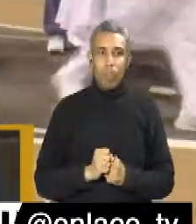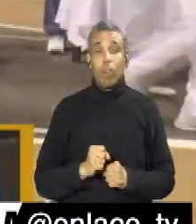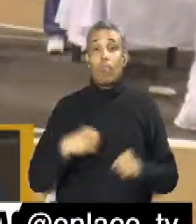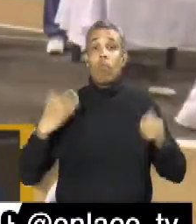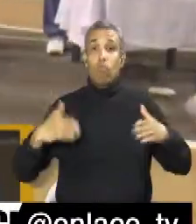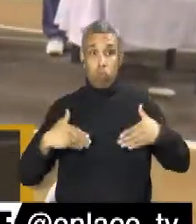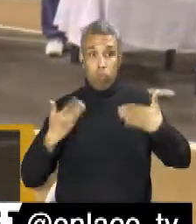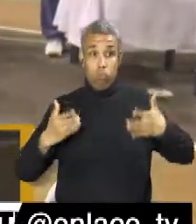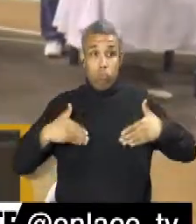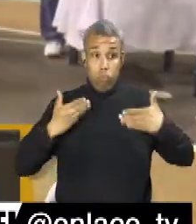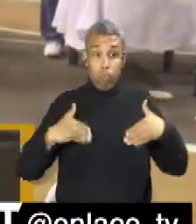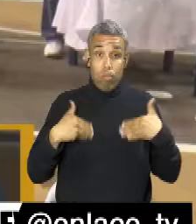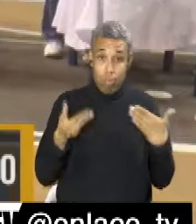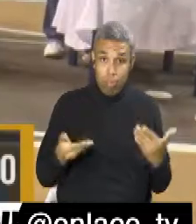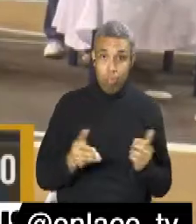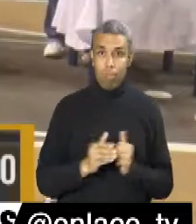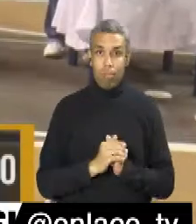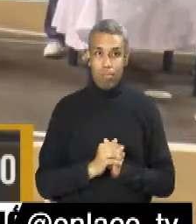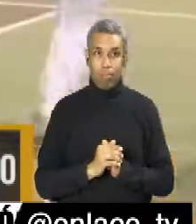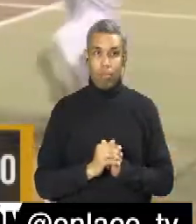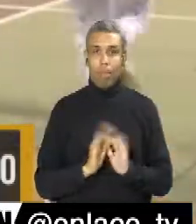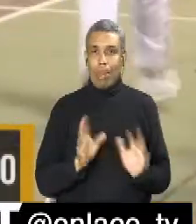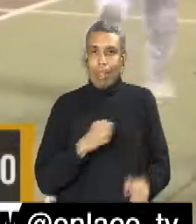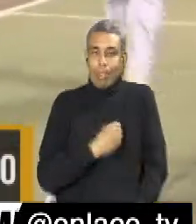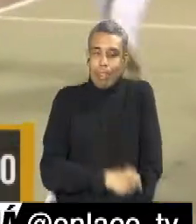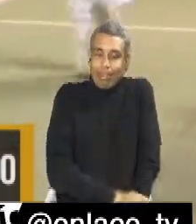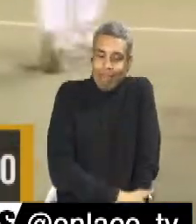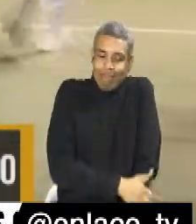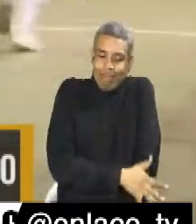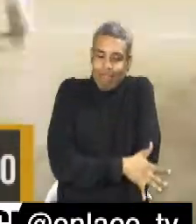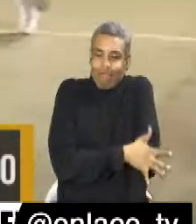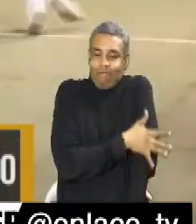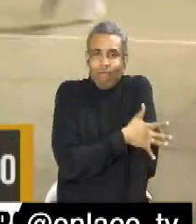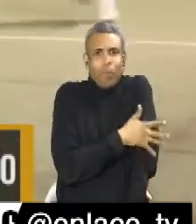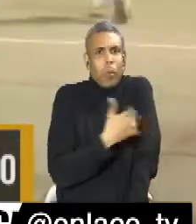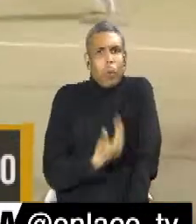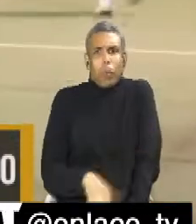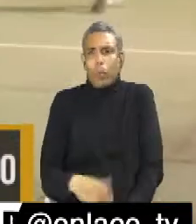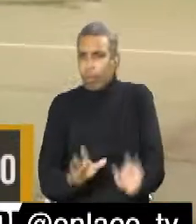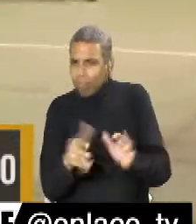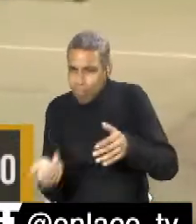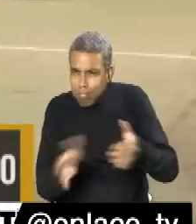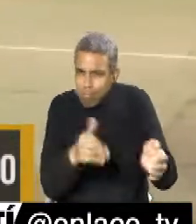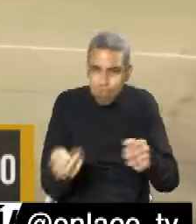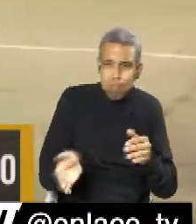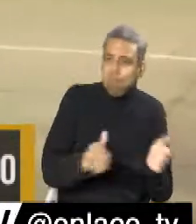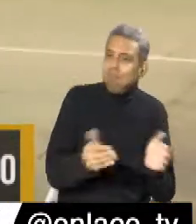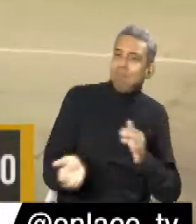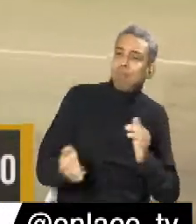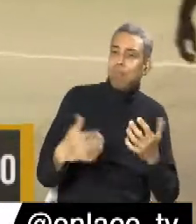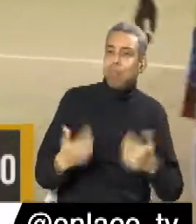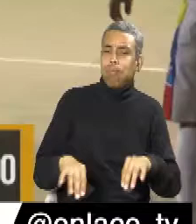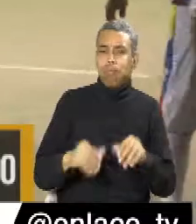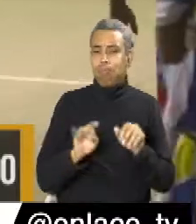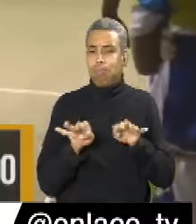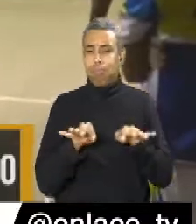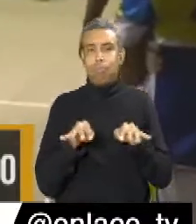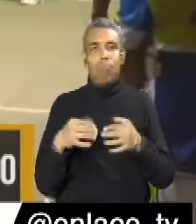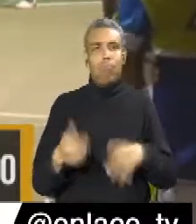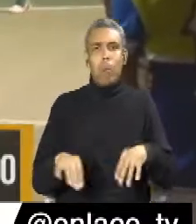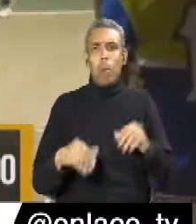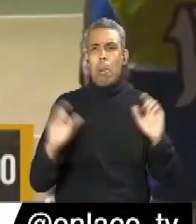contentos, tirando pues a la emoción, porque fue un lindo espectáculo, buen partido, muy limpio, la cancha totalmente